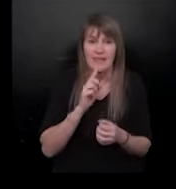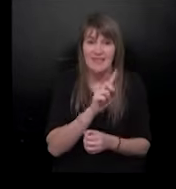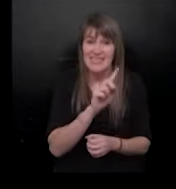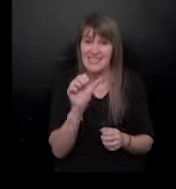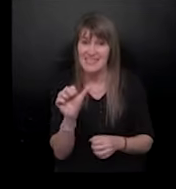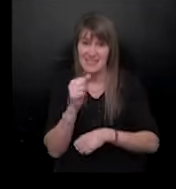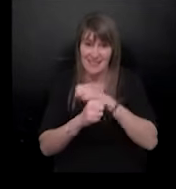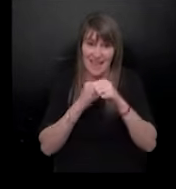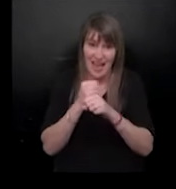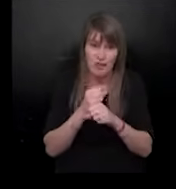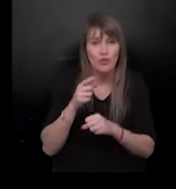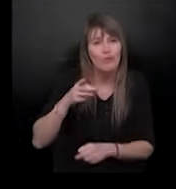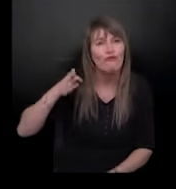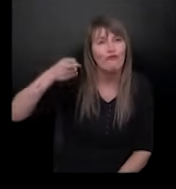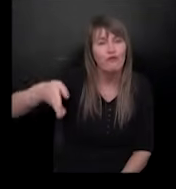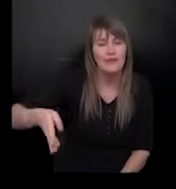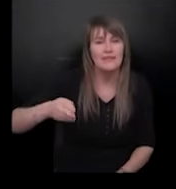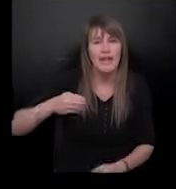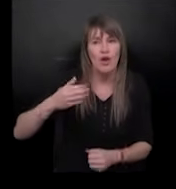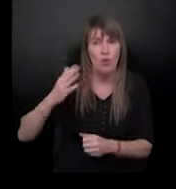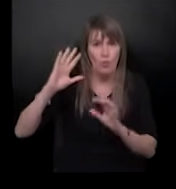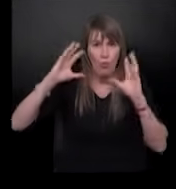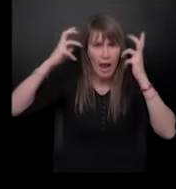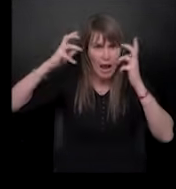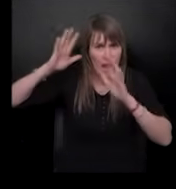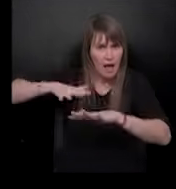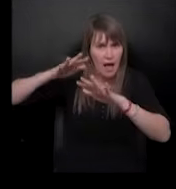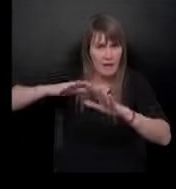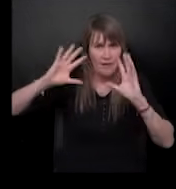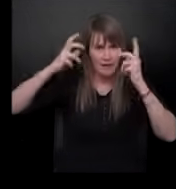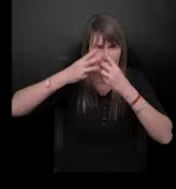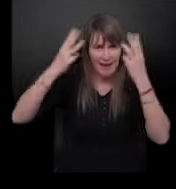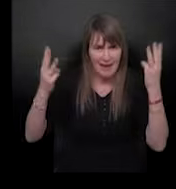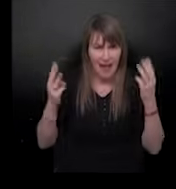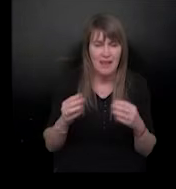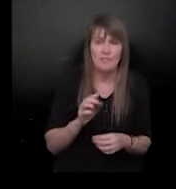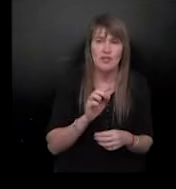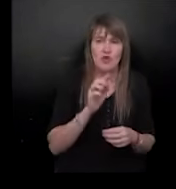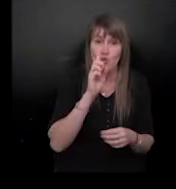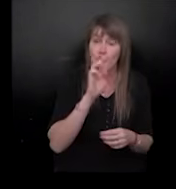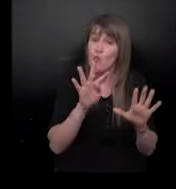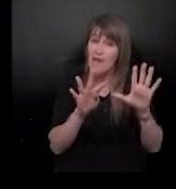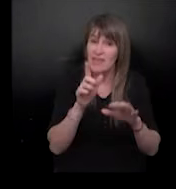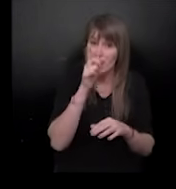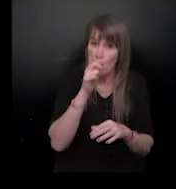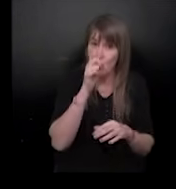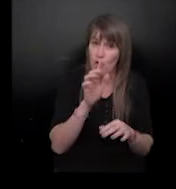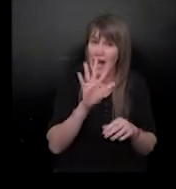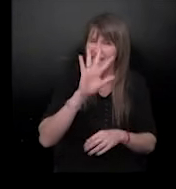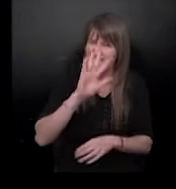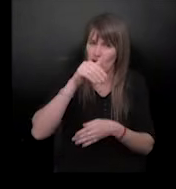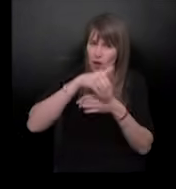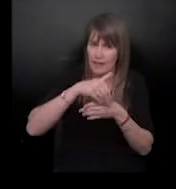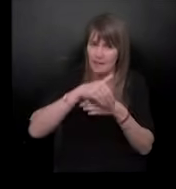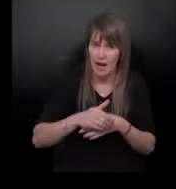16 años participaste en la huelga general y en aquel 9 de julio, a las 5 en punto, cuando todo el pueblo se lanzó a la